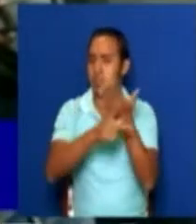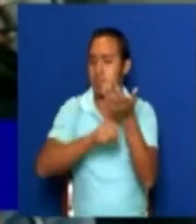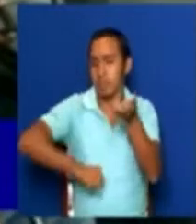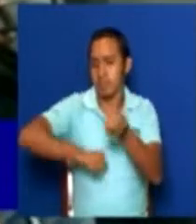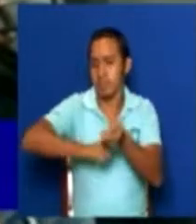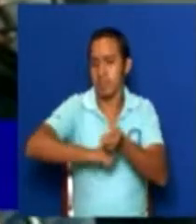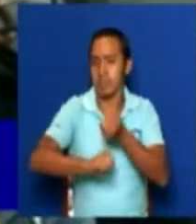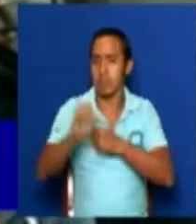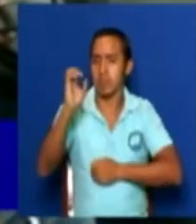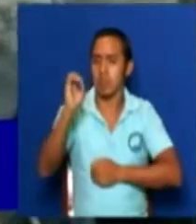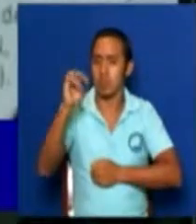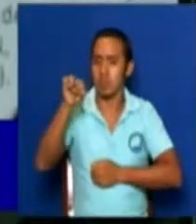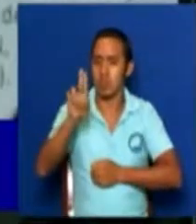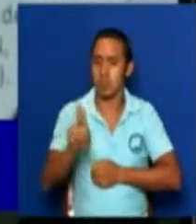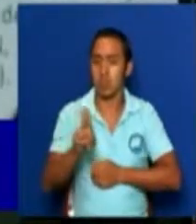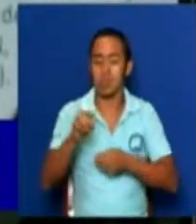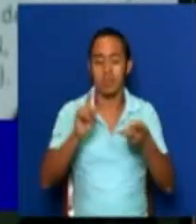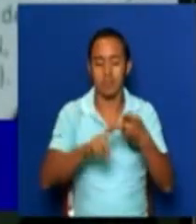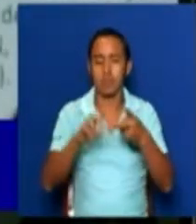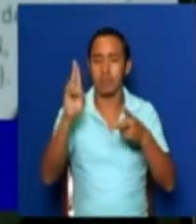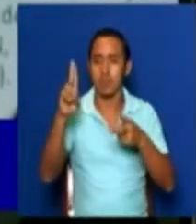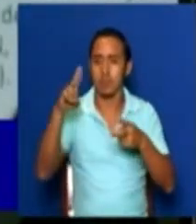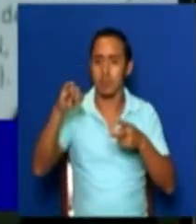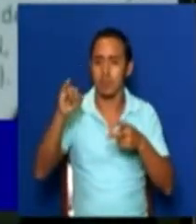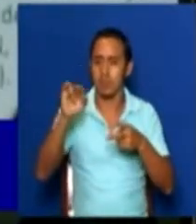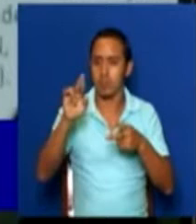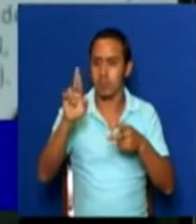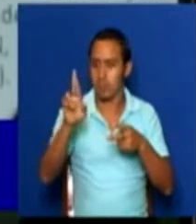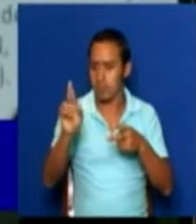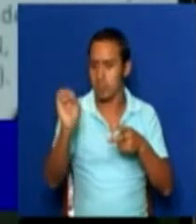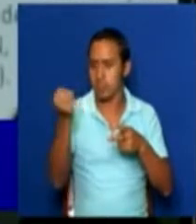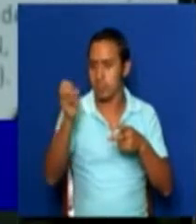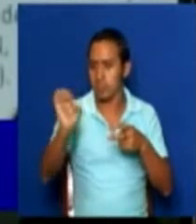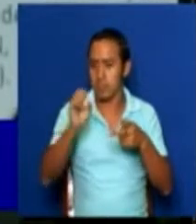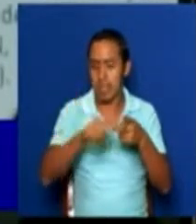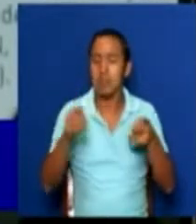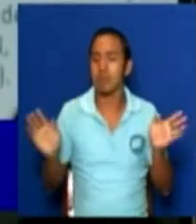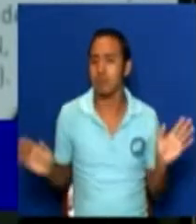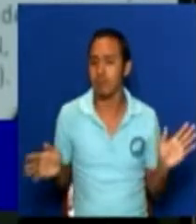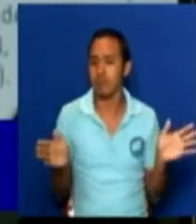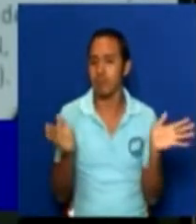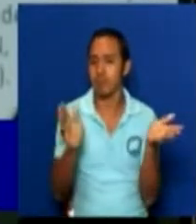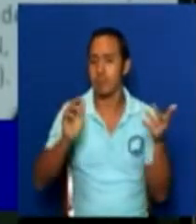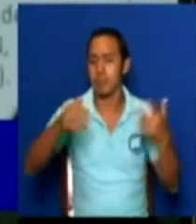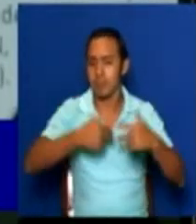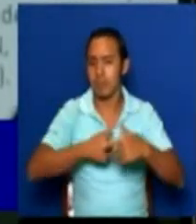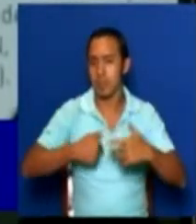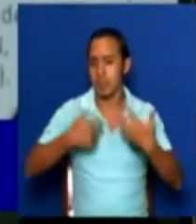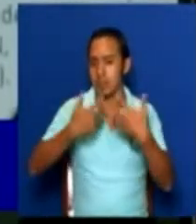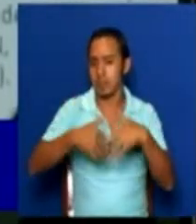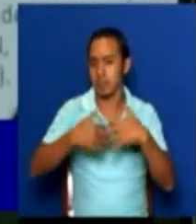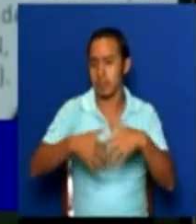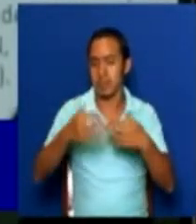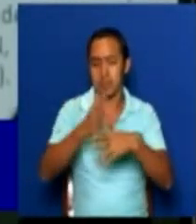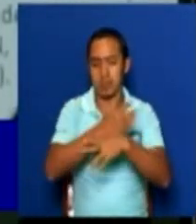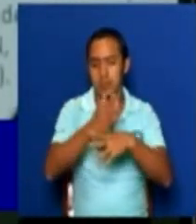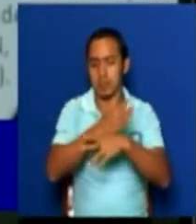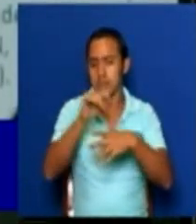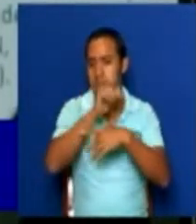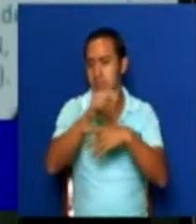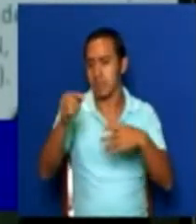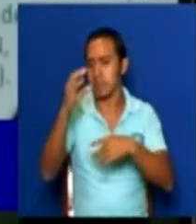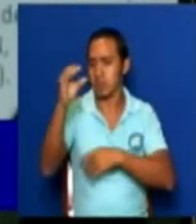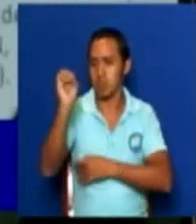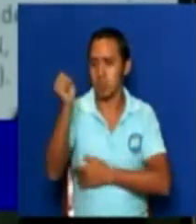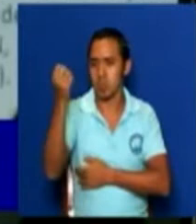las Naciones Unidas y UNIRSE se ha venido implementando y que se está promoviendo en el sector empresarial organizado a través